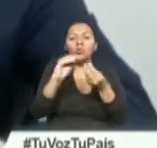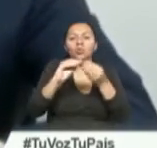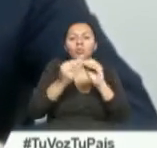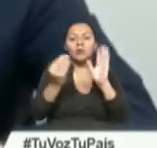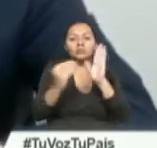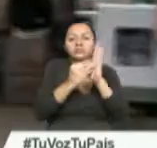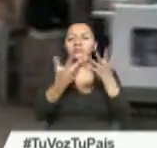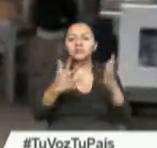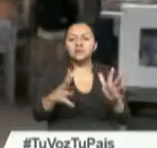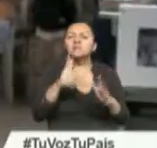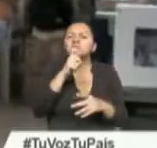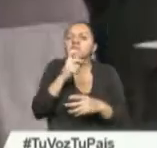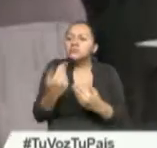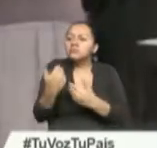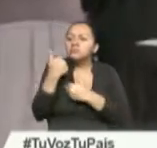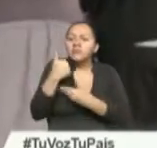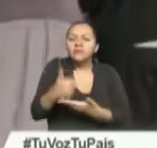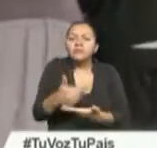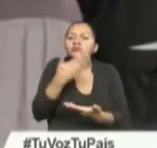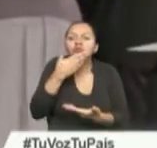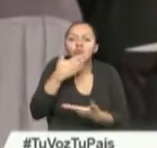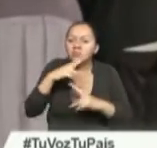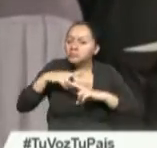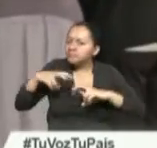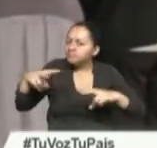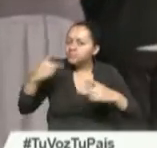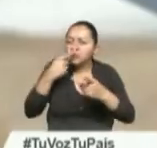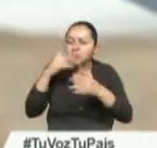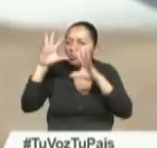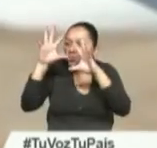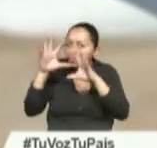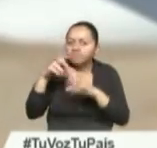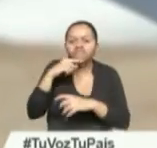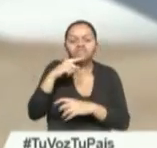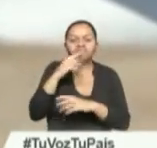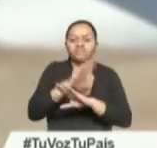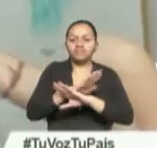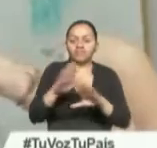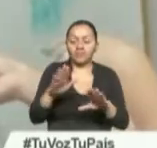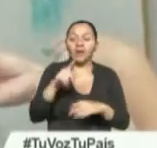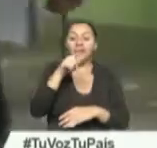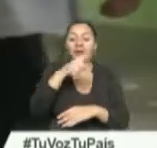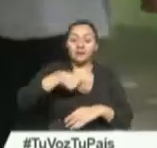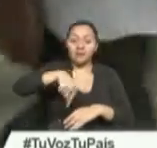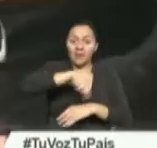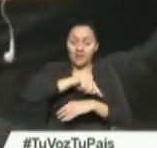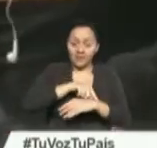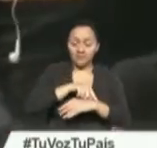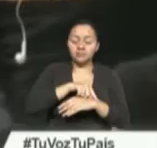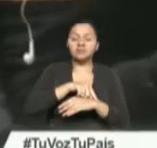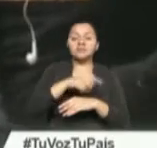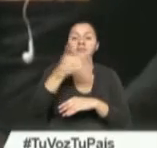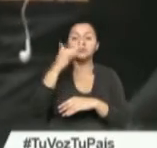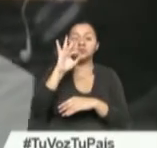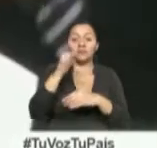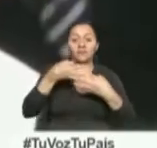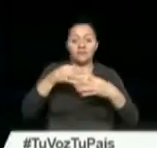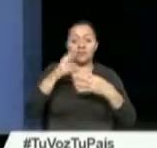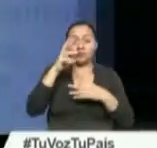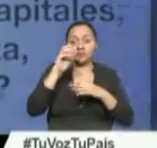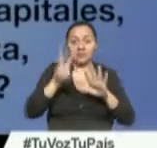se realicen. Por lo tanto, este febrero de 2017, los ecuatorianos responderán sí o no a la